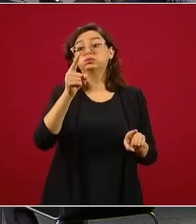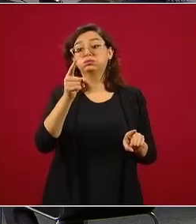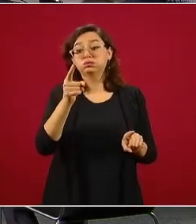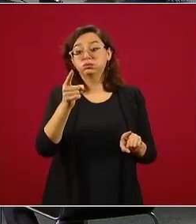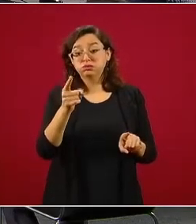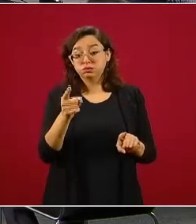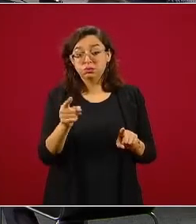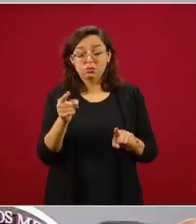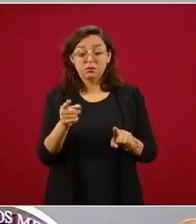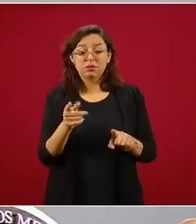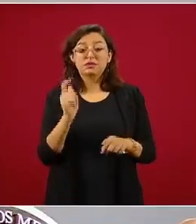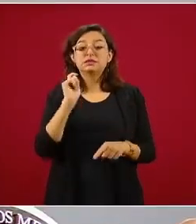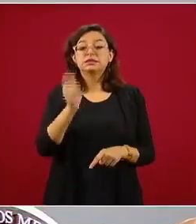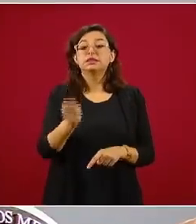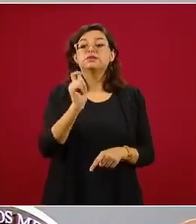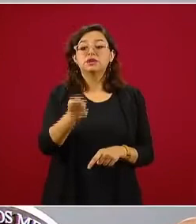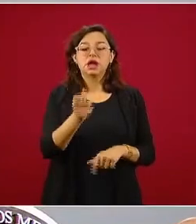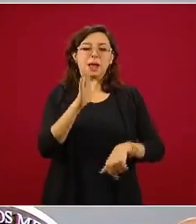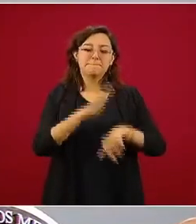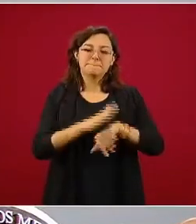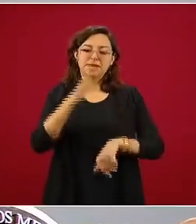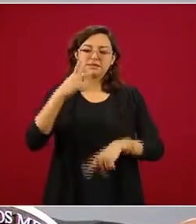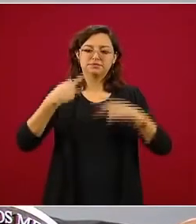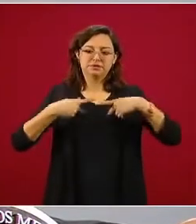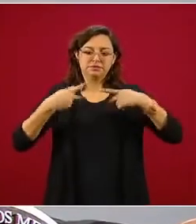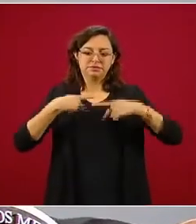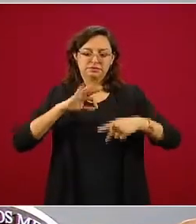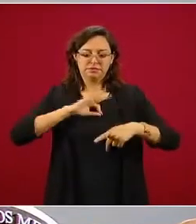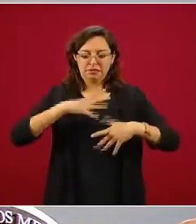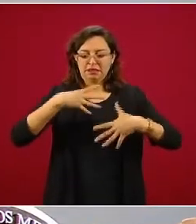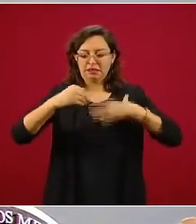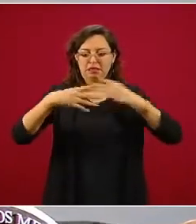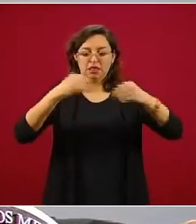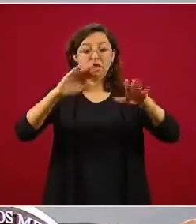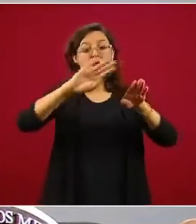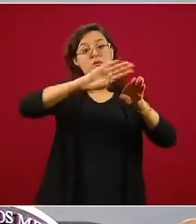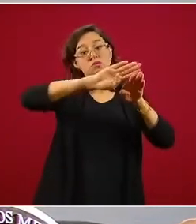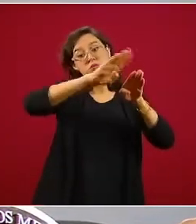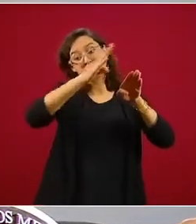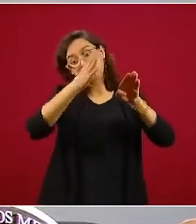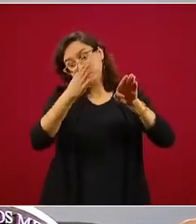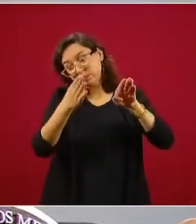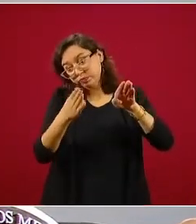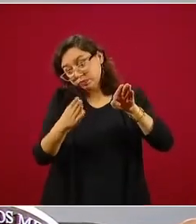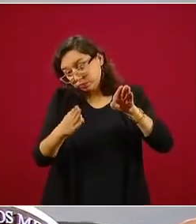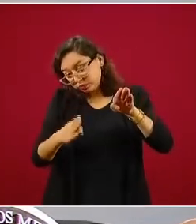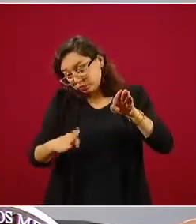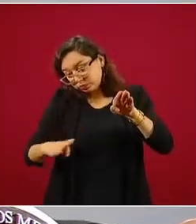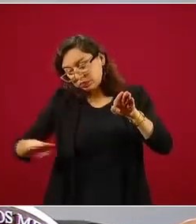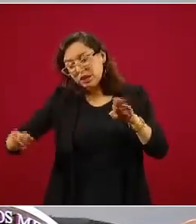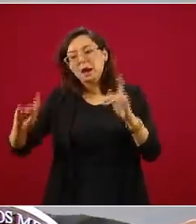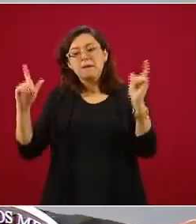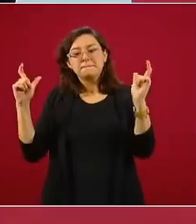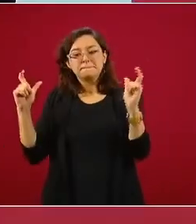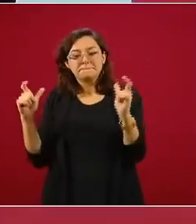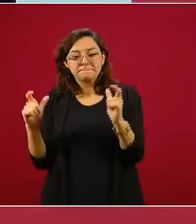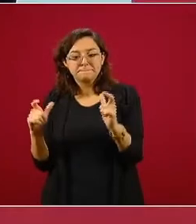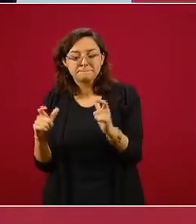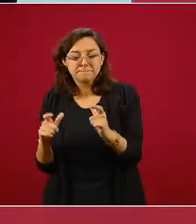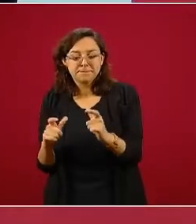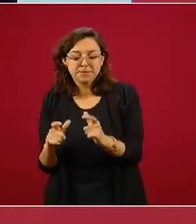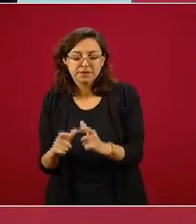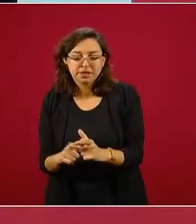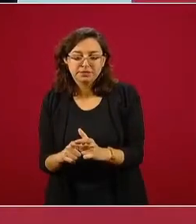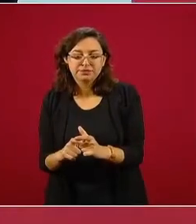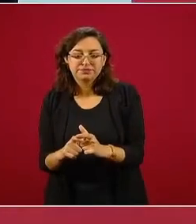una montaña, quiere decir que hay más casos. Entre menos alta es, quiere decir que hay menos casos. Y de izquierda a derecha se